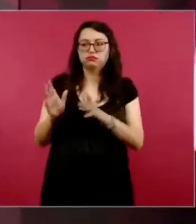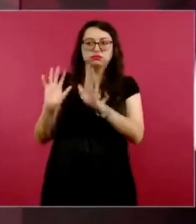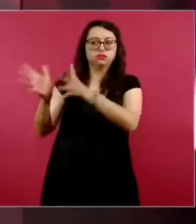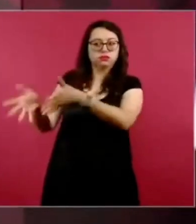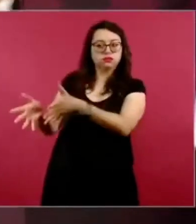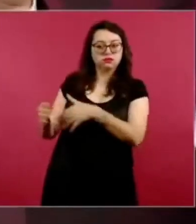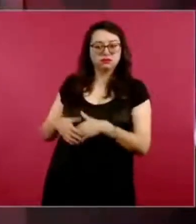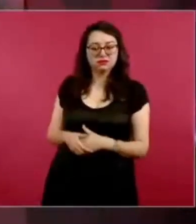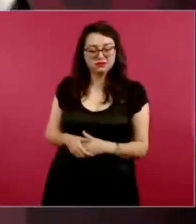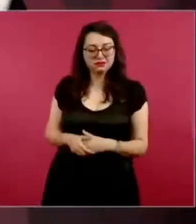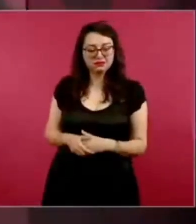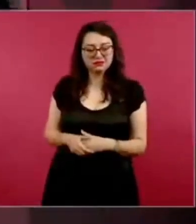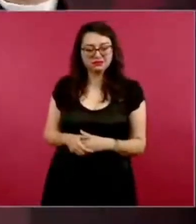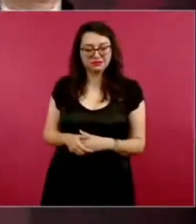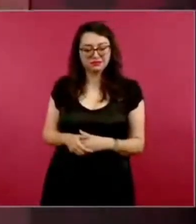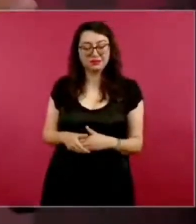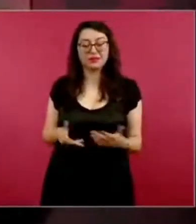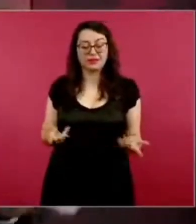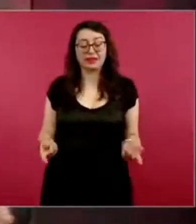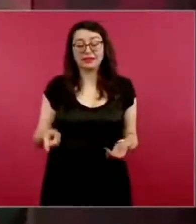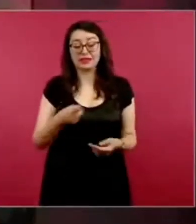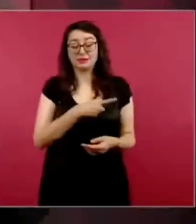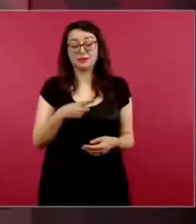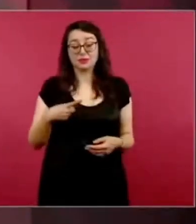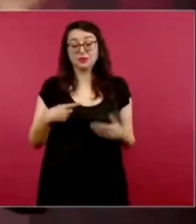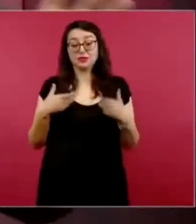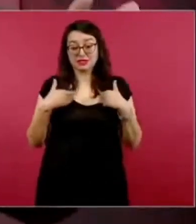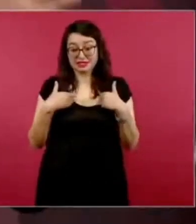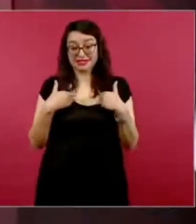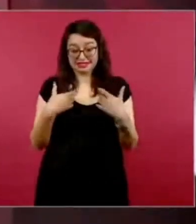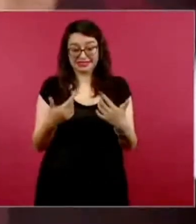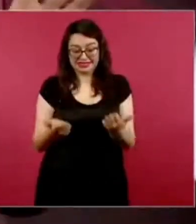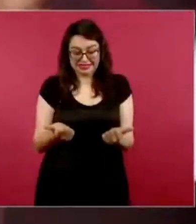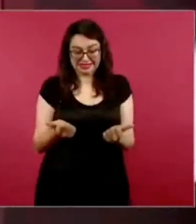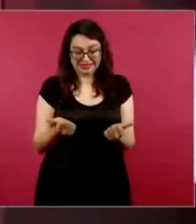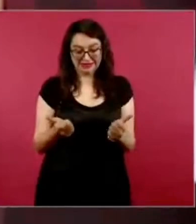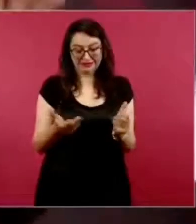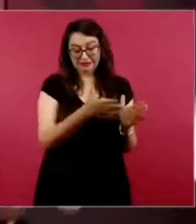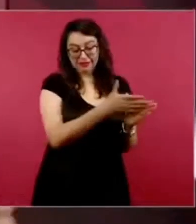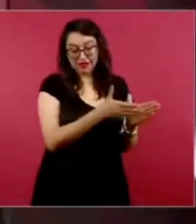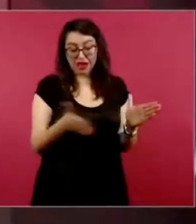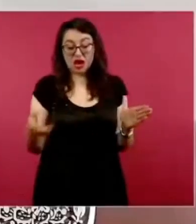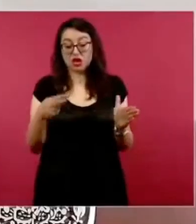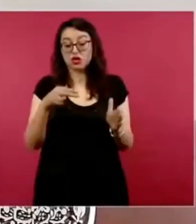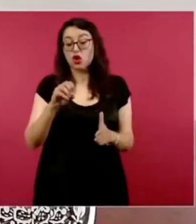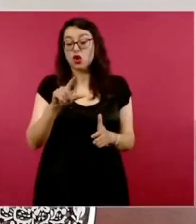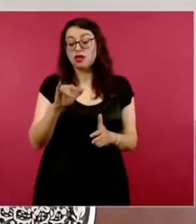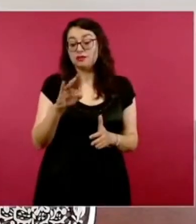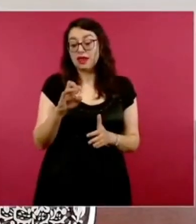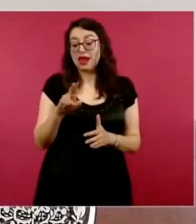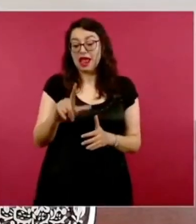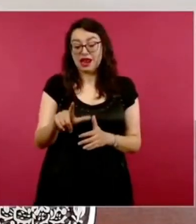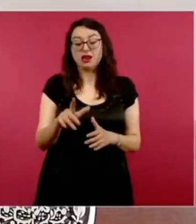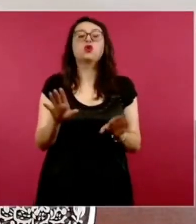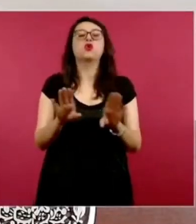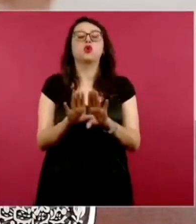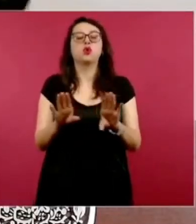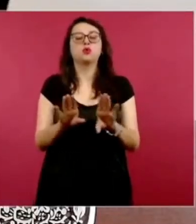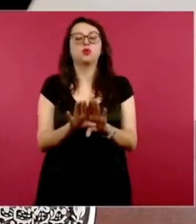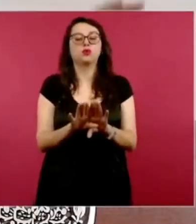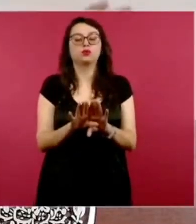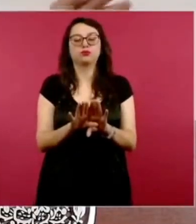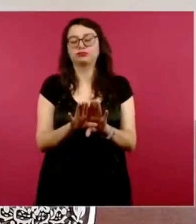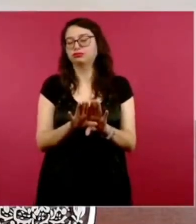Nada más para que nos ubiquemos, ¿qué significó este periodo neoliberal? Ha